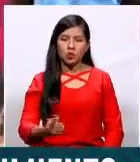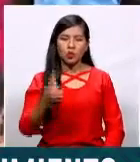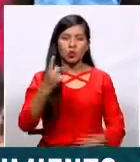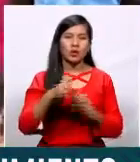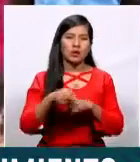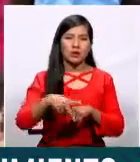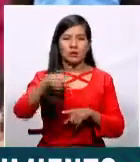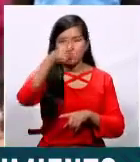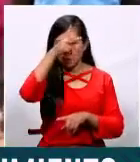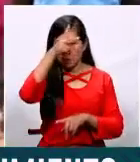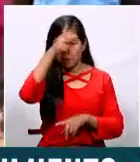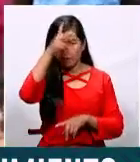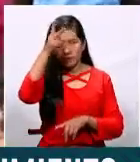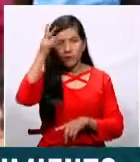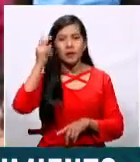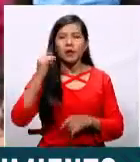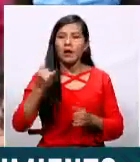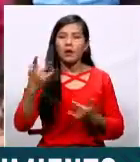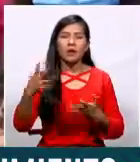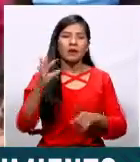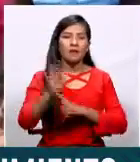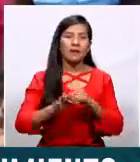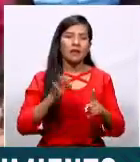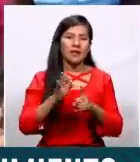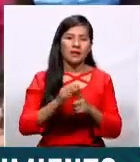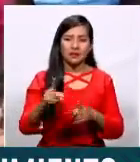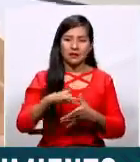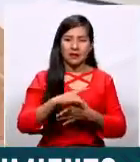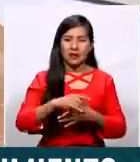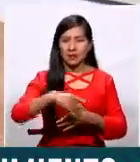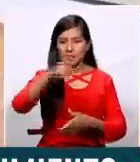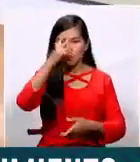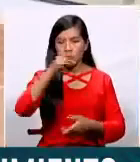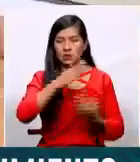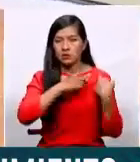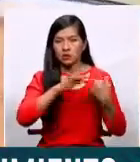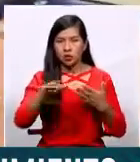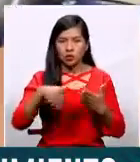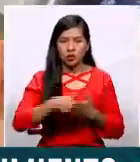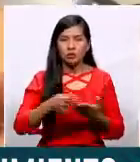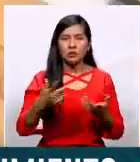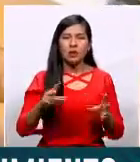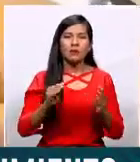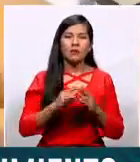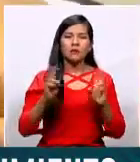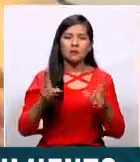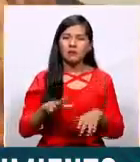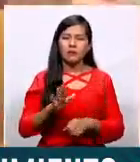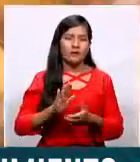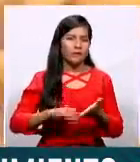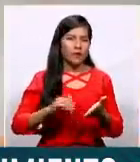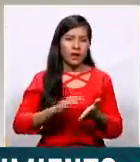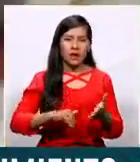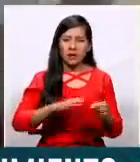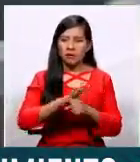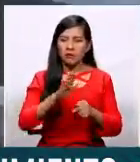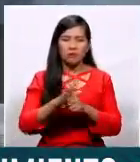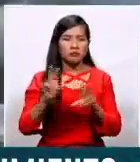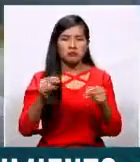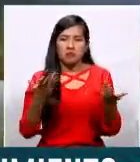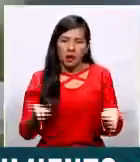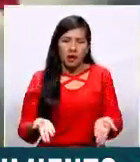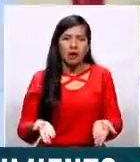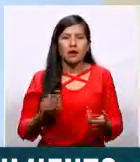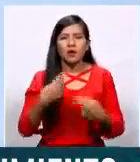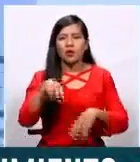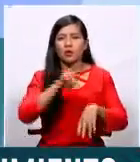pollo. Por su parte, la Federación Nacional de Trabajadores en Carne de Pollo aseguró que no existe ningún tipo de desabastecimiento de la carne de pollo en el territorio nacional,